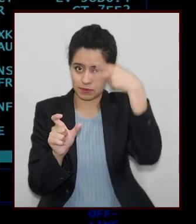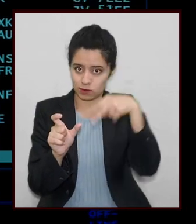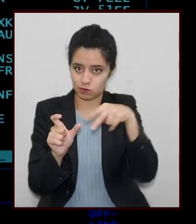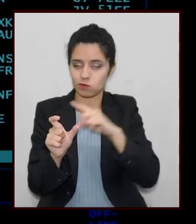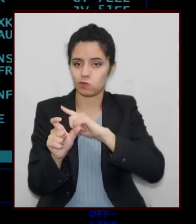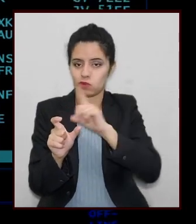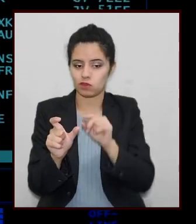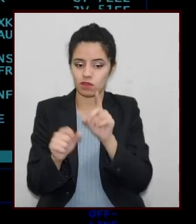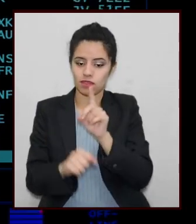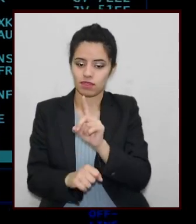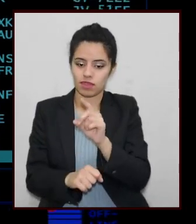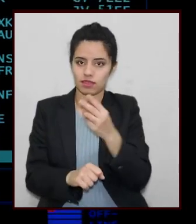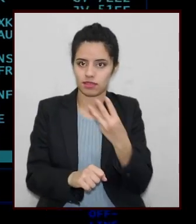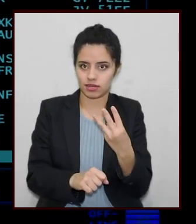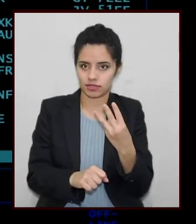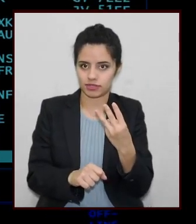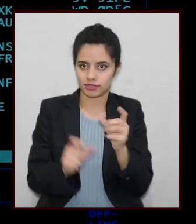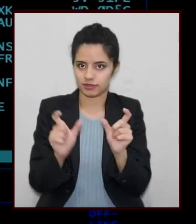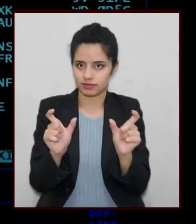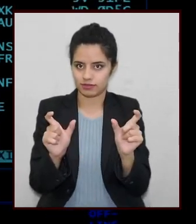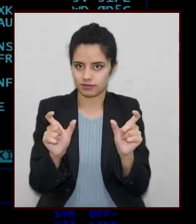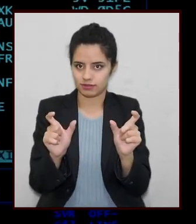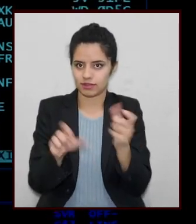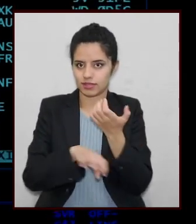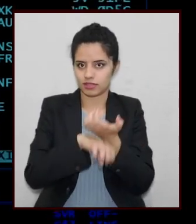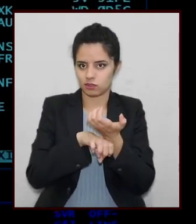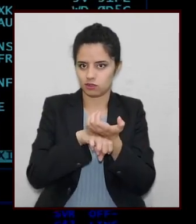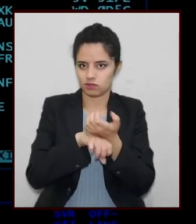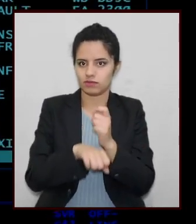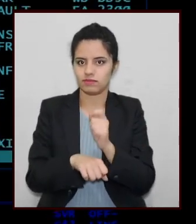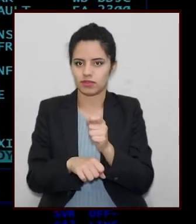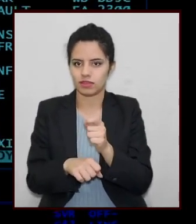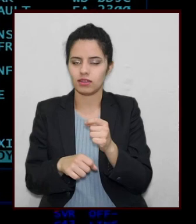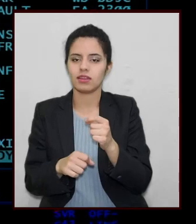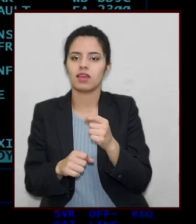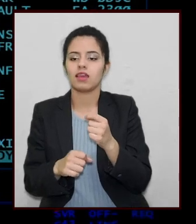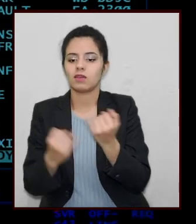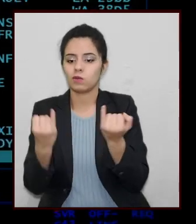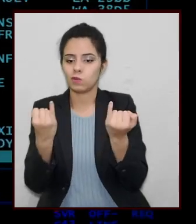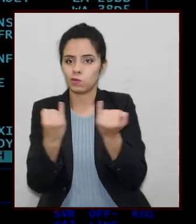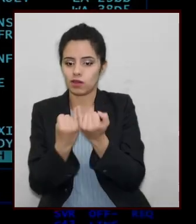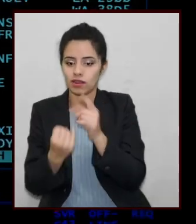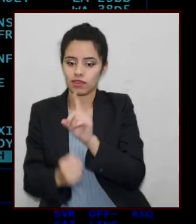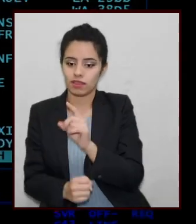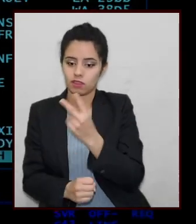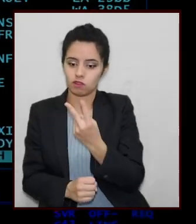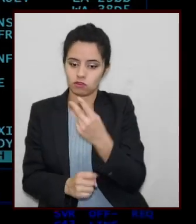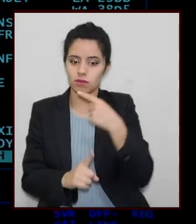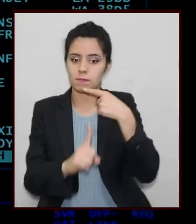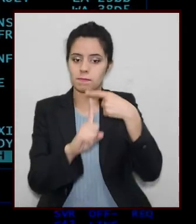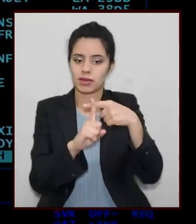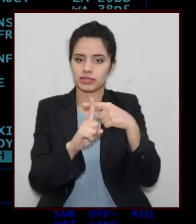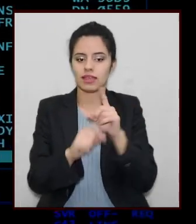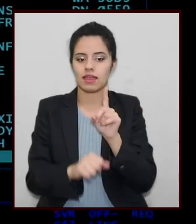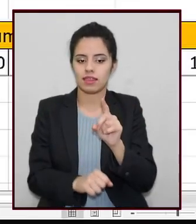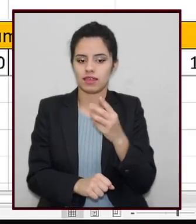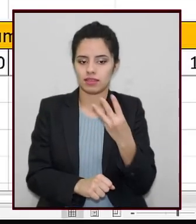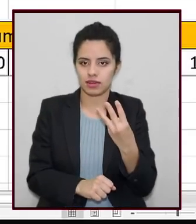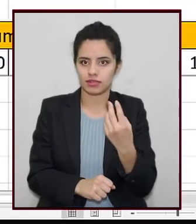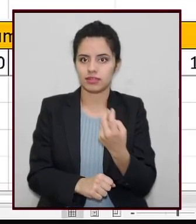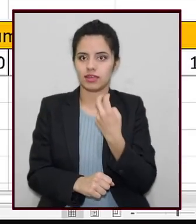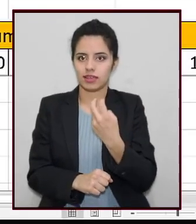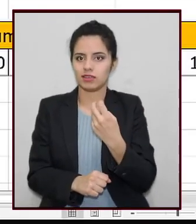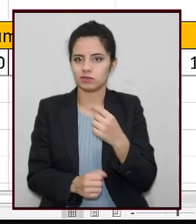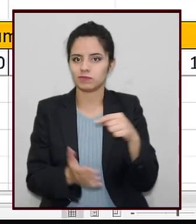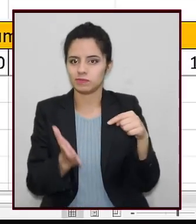México, y después D3, de manera que mi fórmula queda igual D2 más D3,